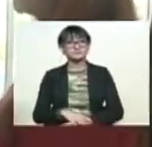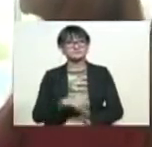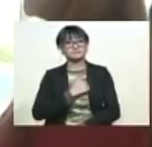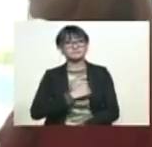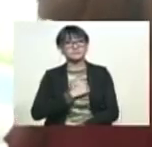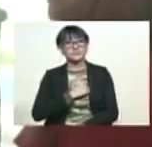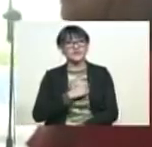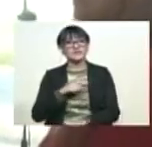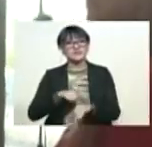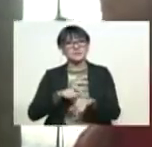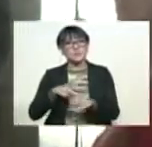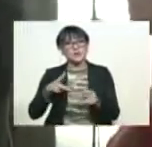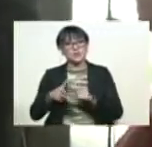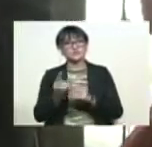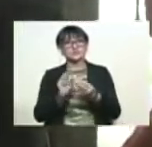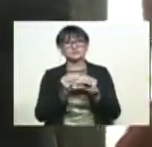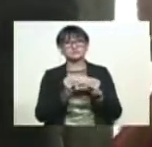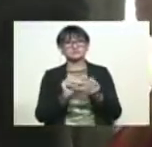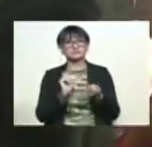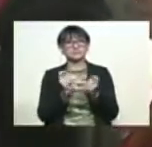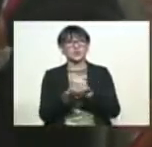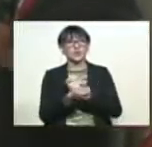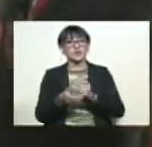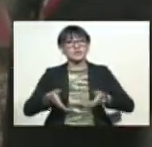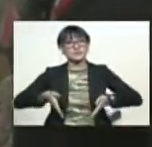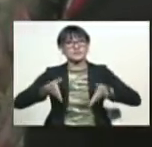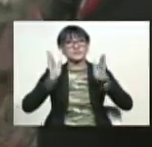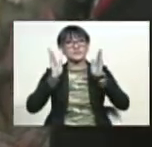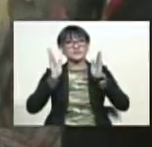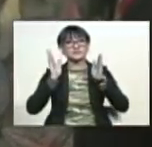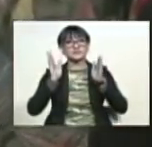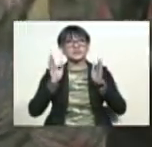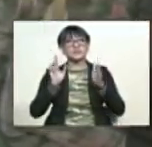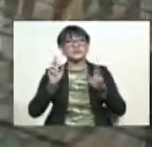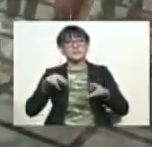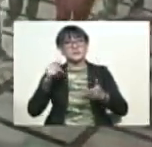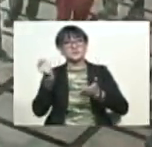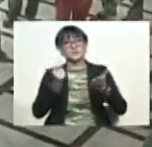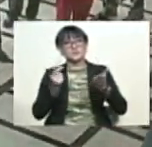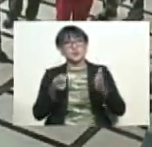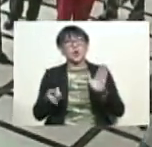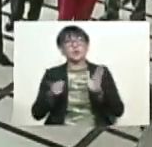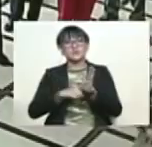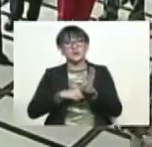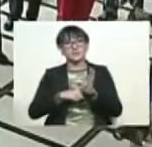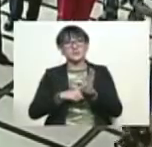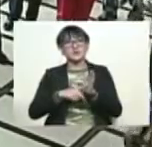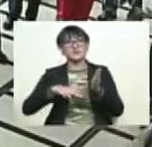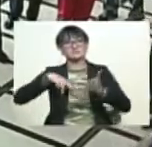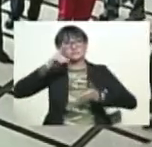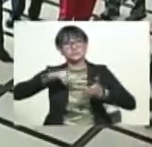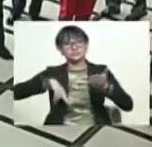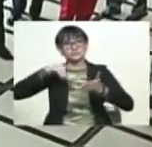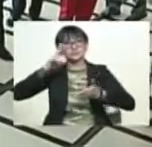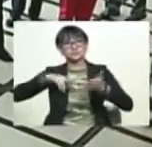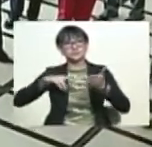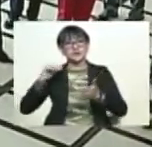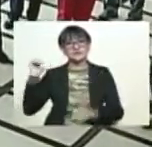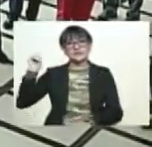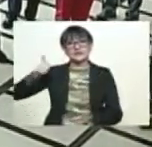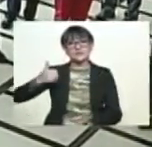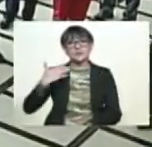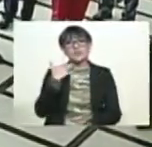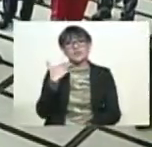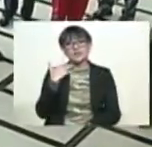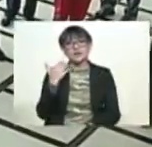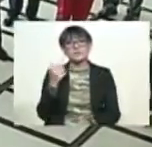luego de la inauguración, fue modificado no solo el edificio, sino también el bimural, repintado, le aplicaron unas capas de barniz que se oxidó en el tiempo y